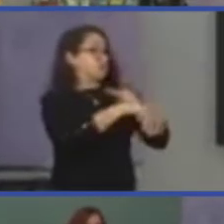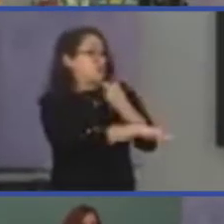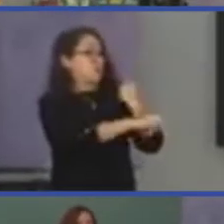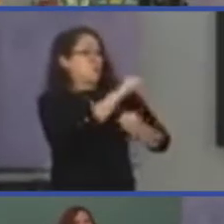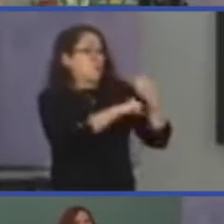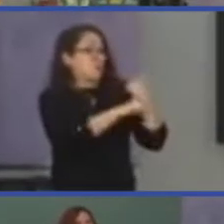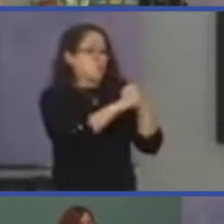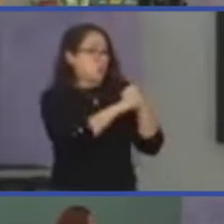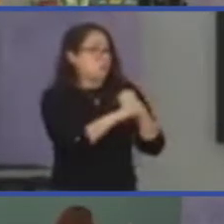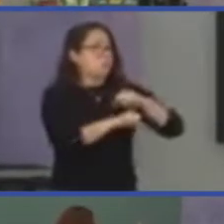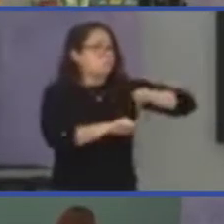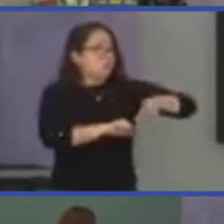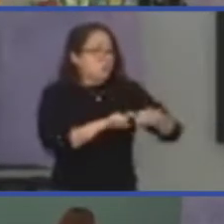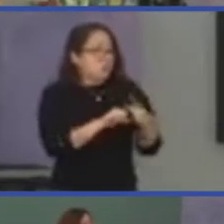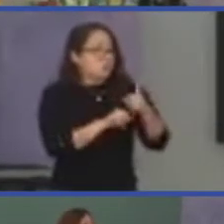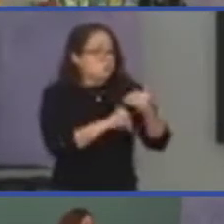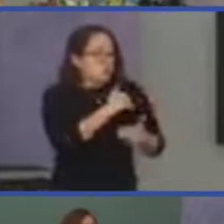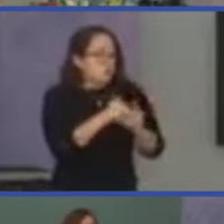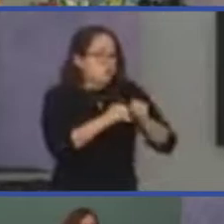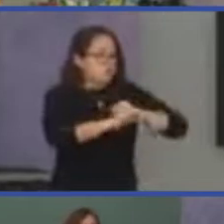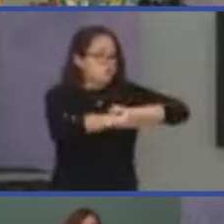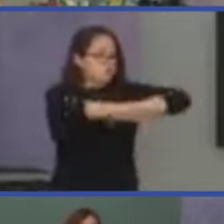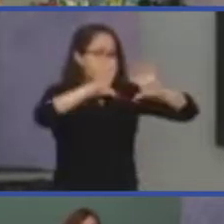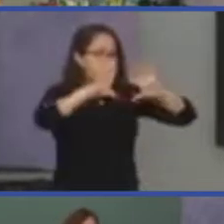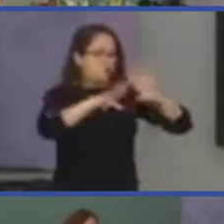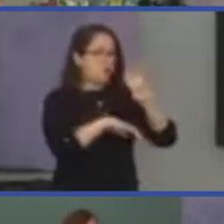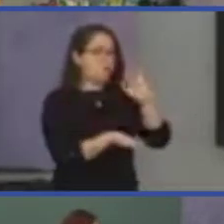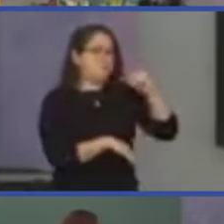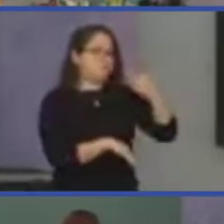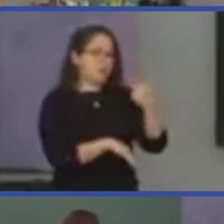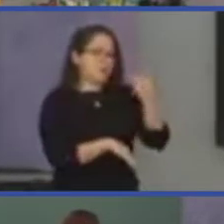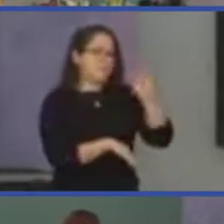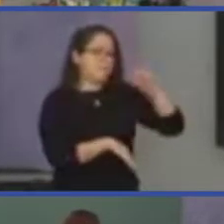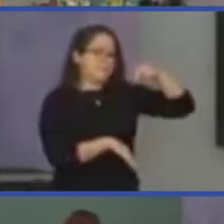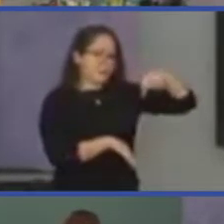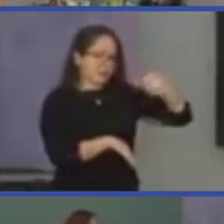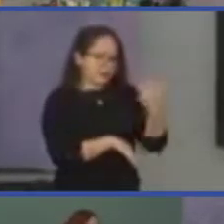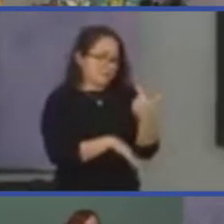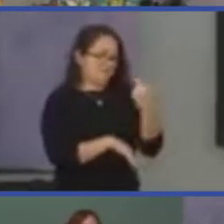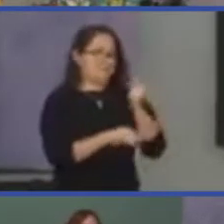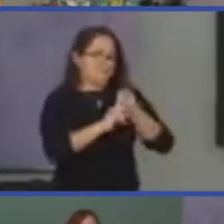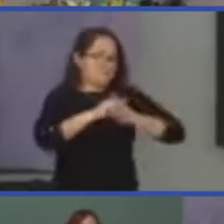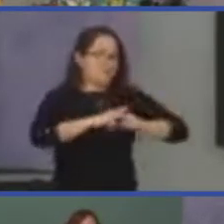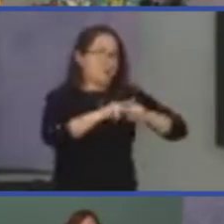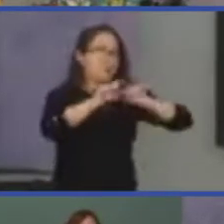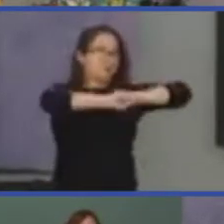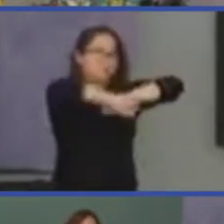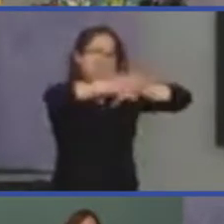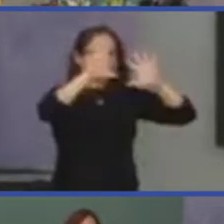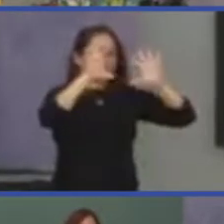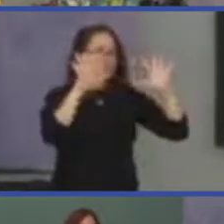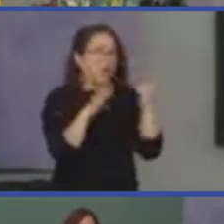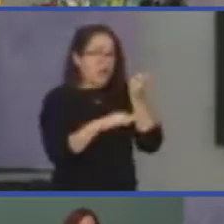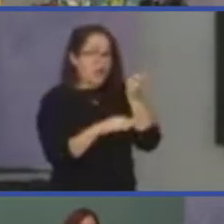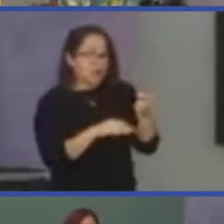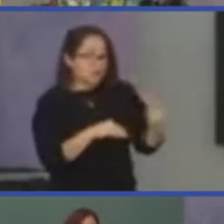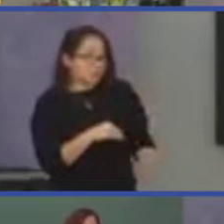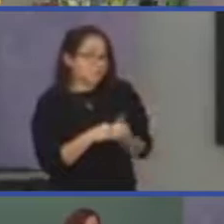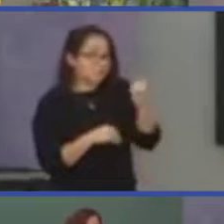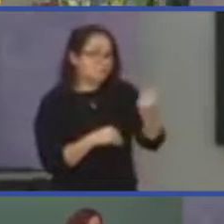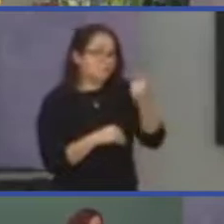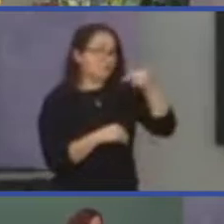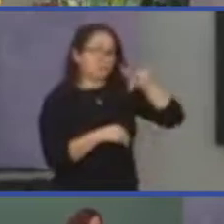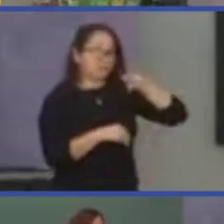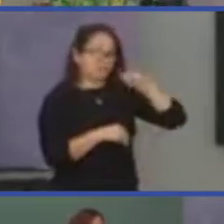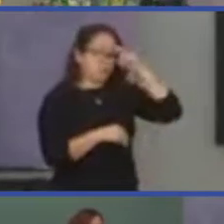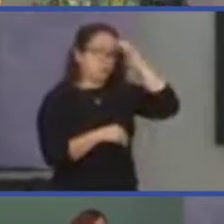del Big Bang, de la gran explosión donde empezó todo. Y esto tampoco es infinito. Las estrellas del universo